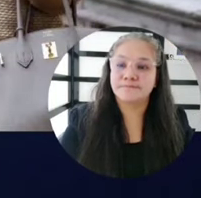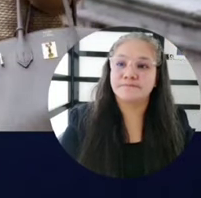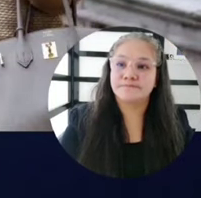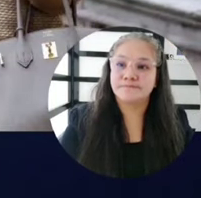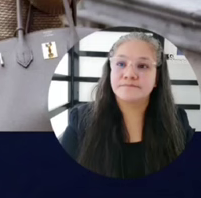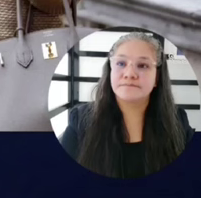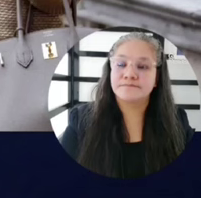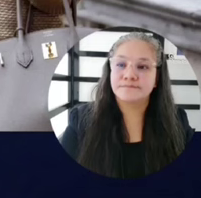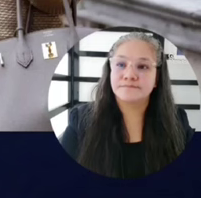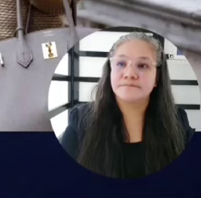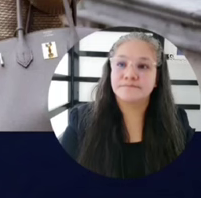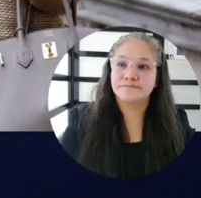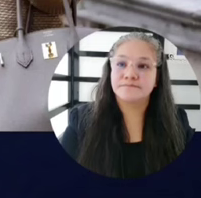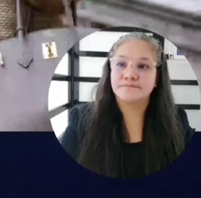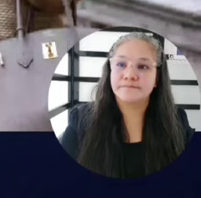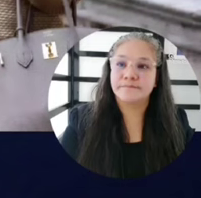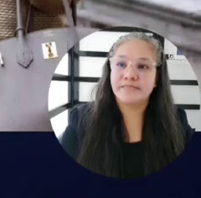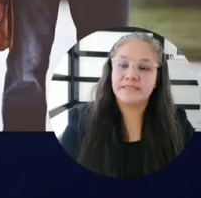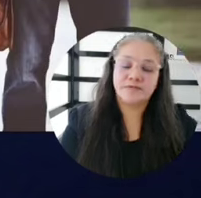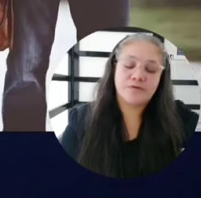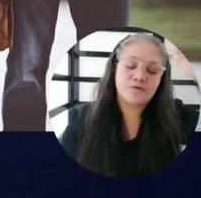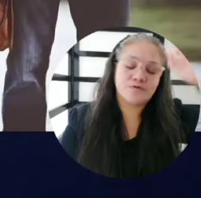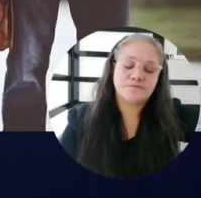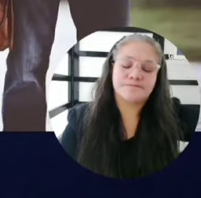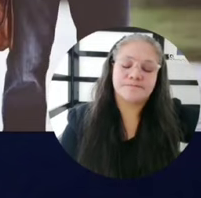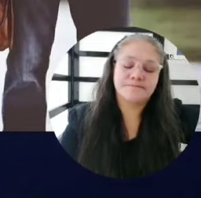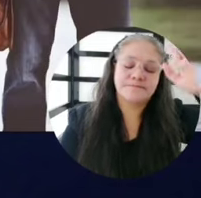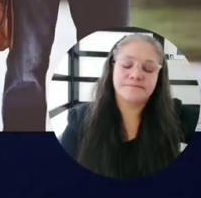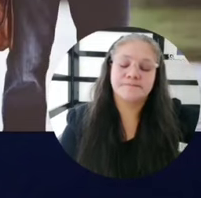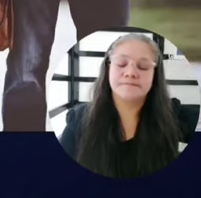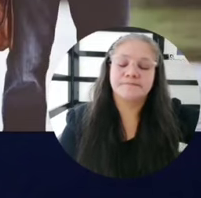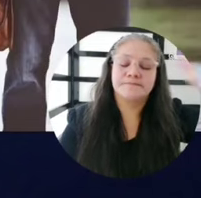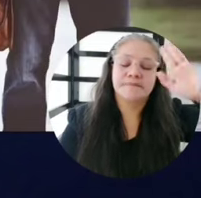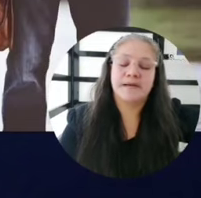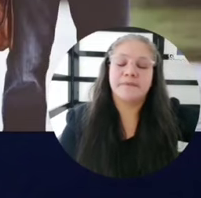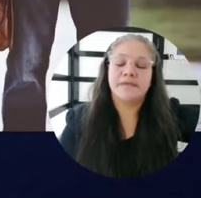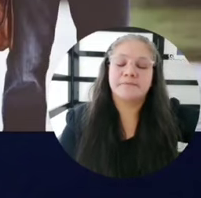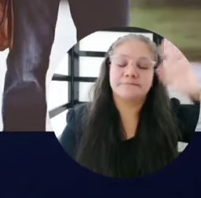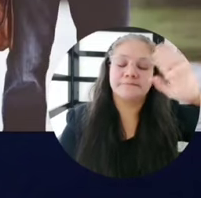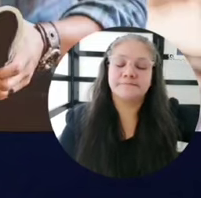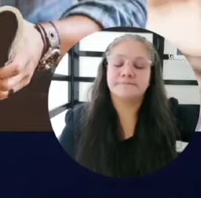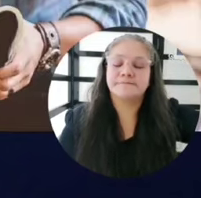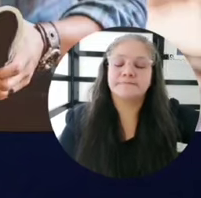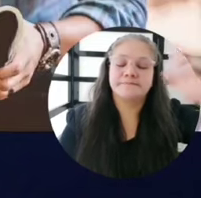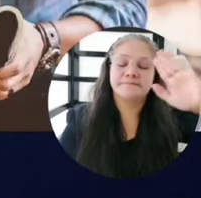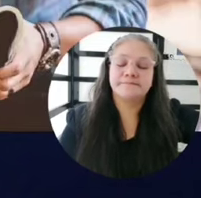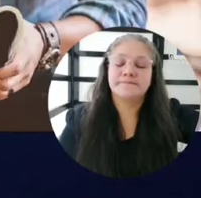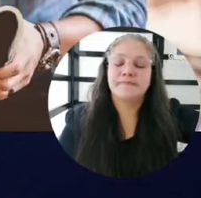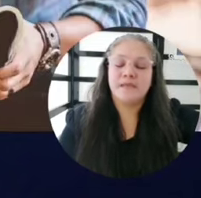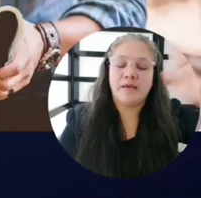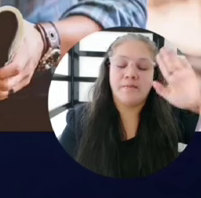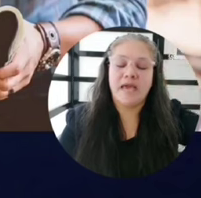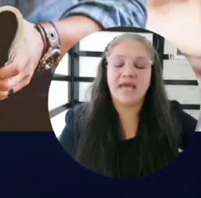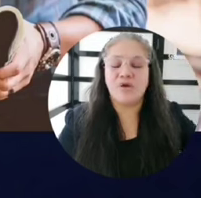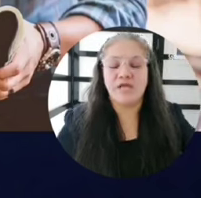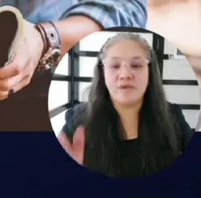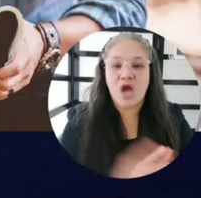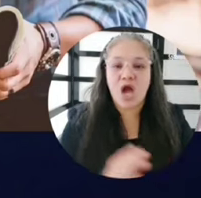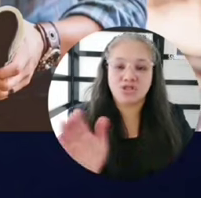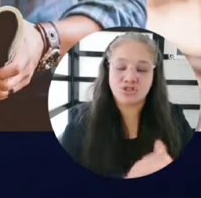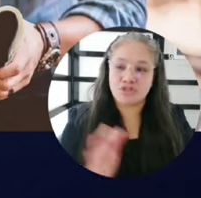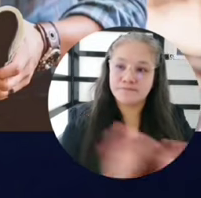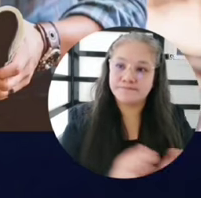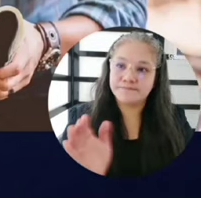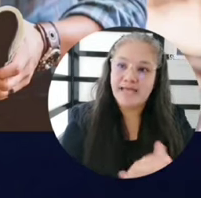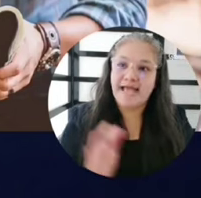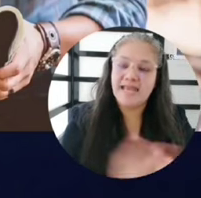la Biblia y la envuelve por allá en papeles y no sé qué. No, la Biblia se puede llevar públicamente, y la abrimos donde quiera, en público o en